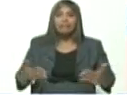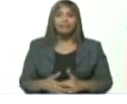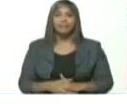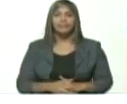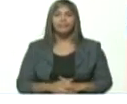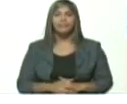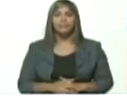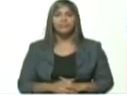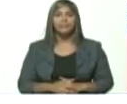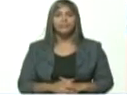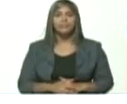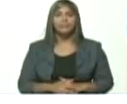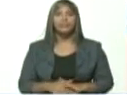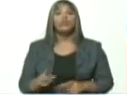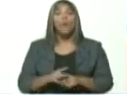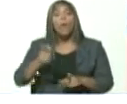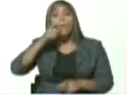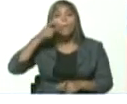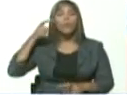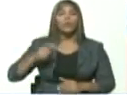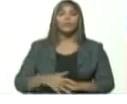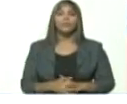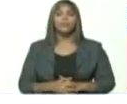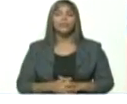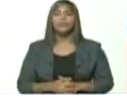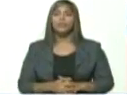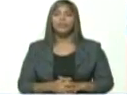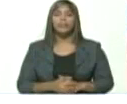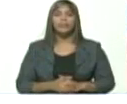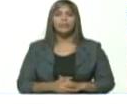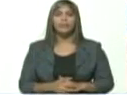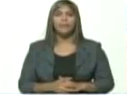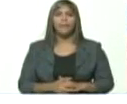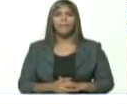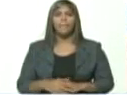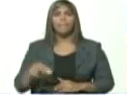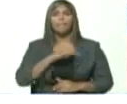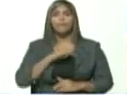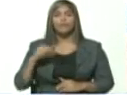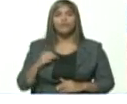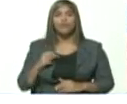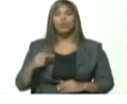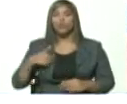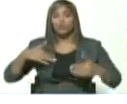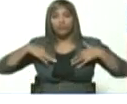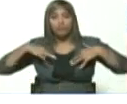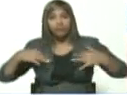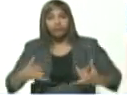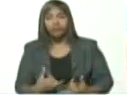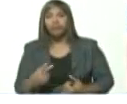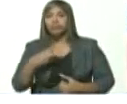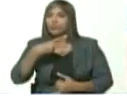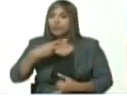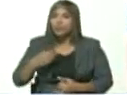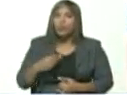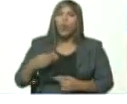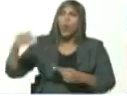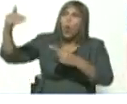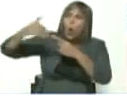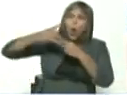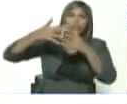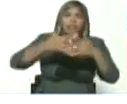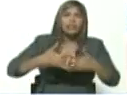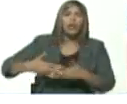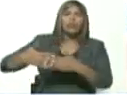Así aprendimos como pueblo, porque nosotros no nos íbamos a rendir al imperialismo norteamericano